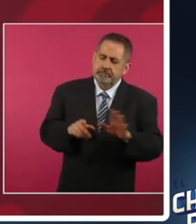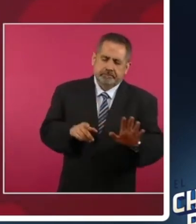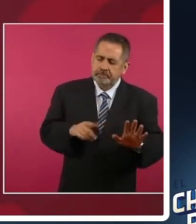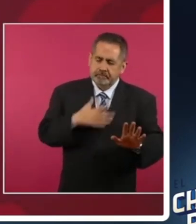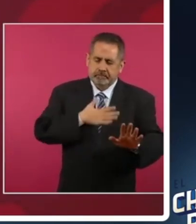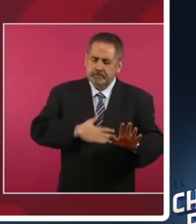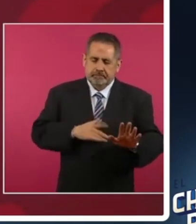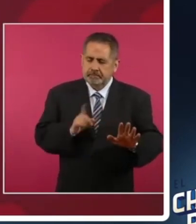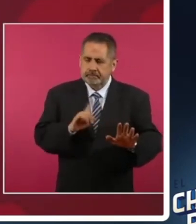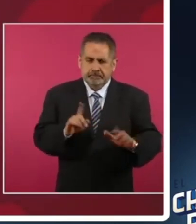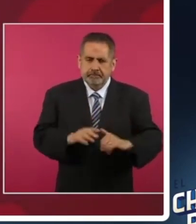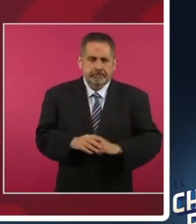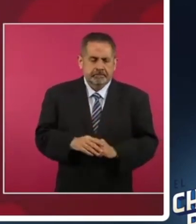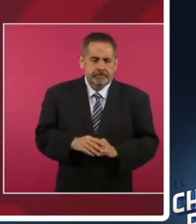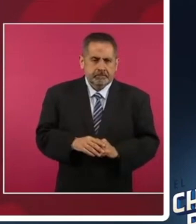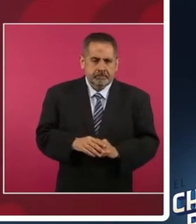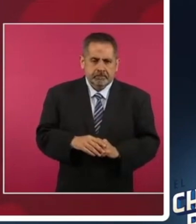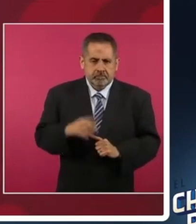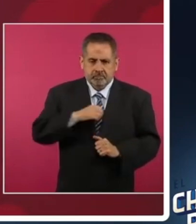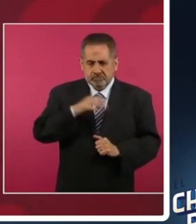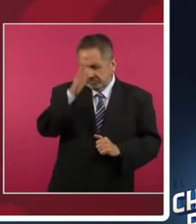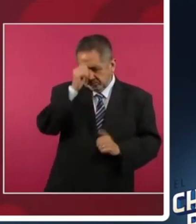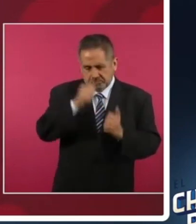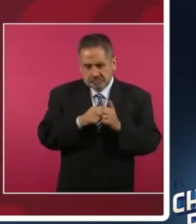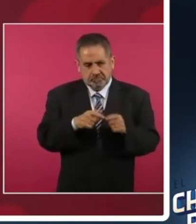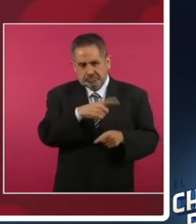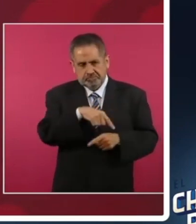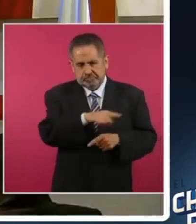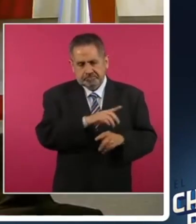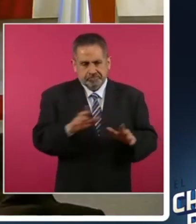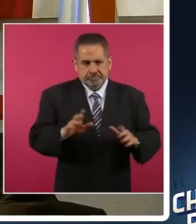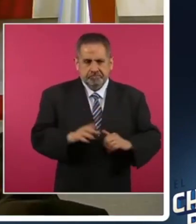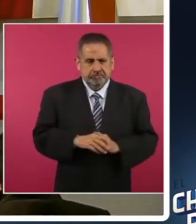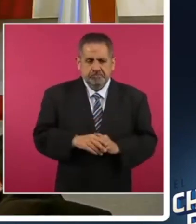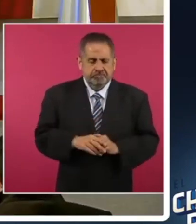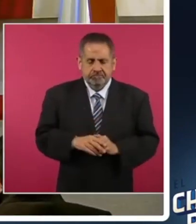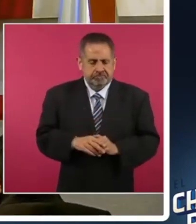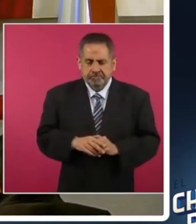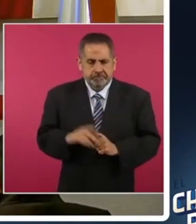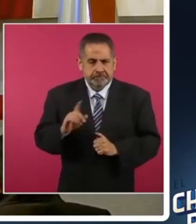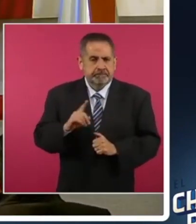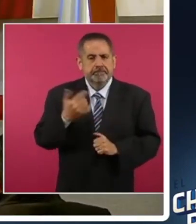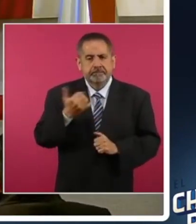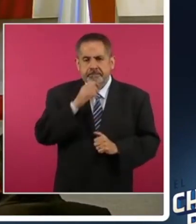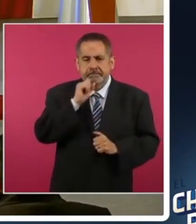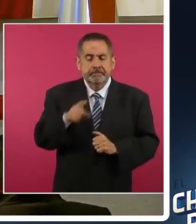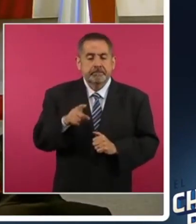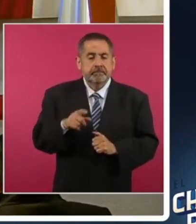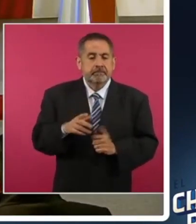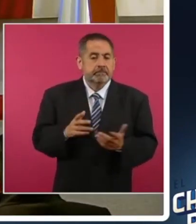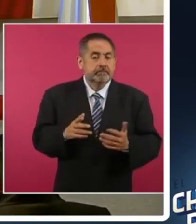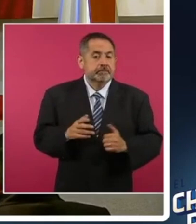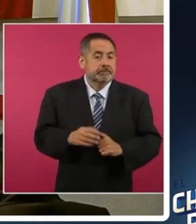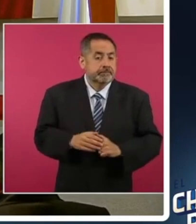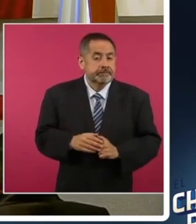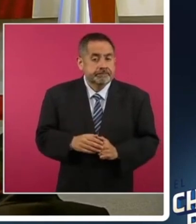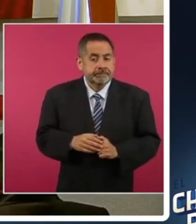No lo considero justo y menos